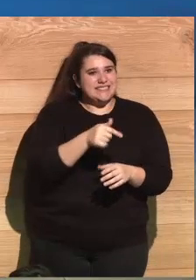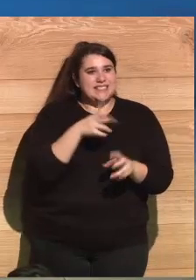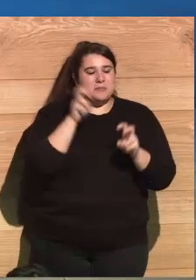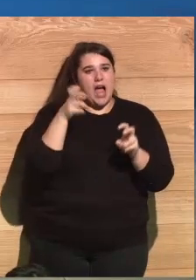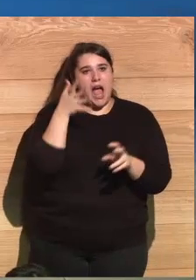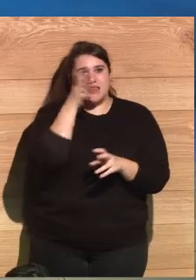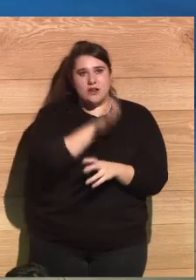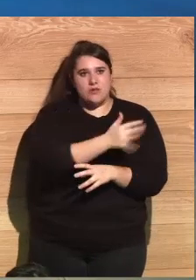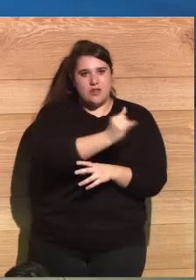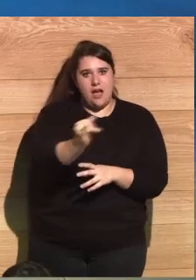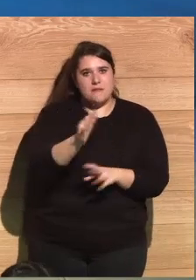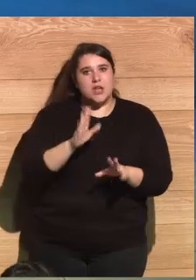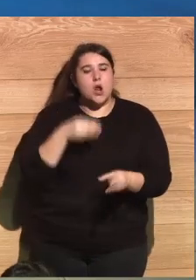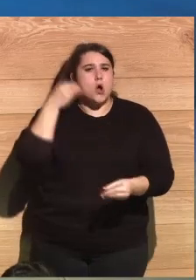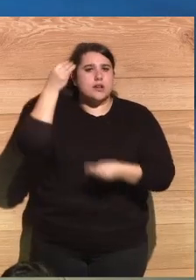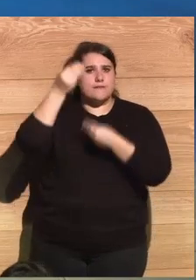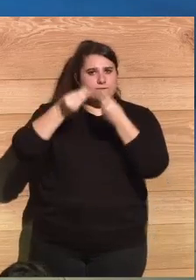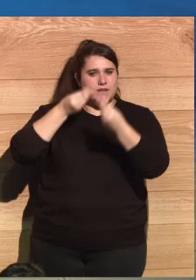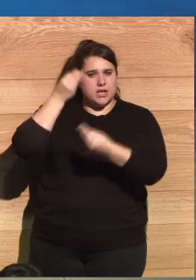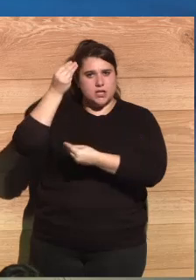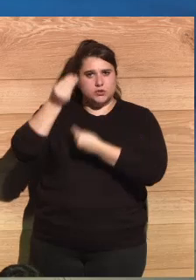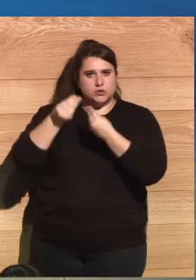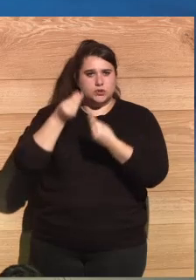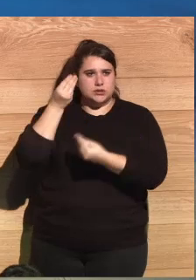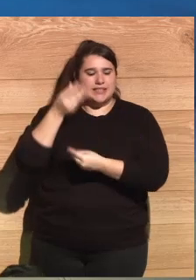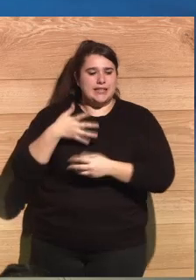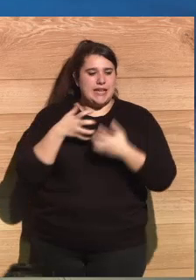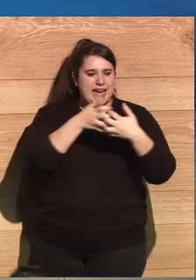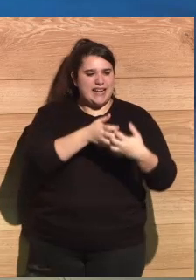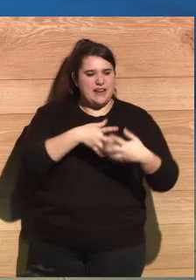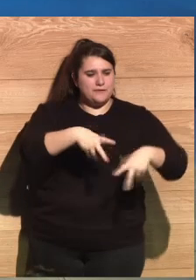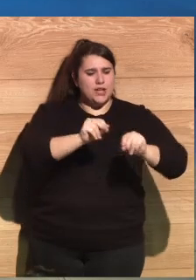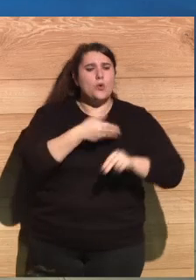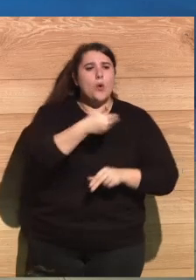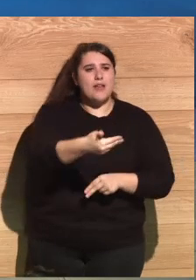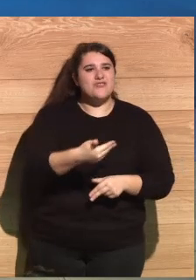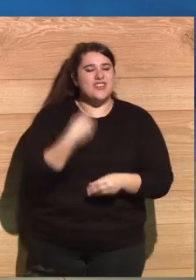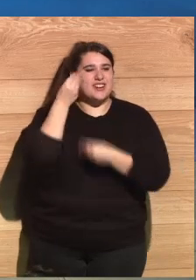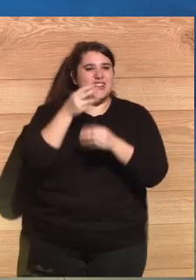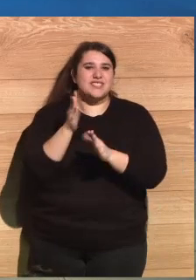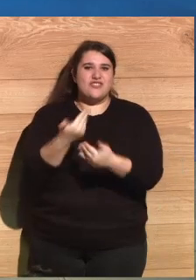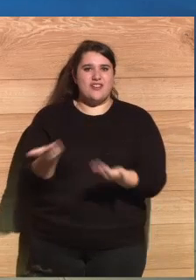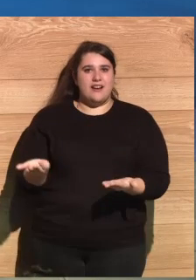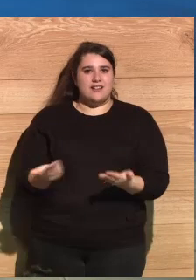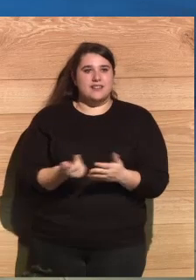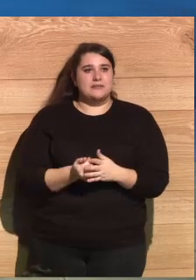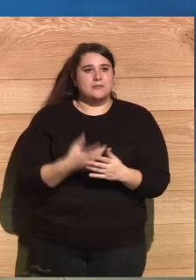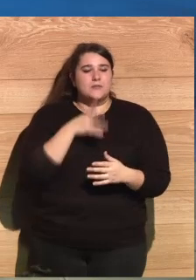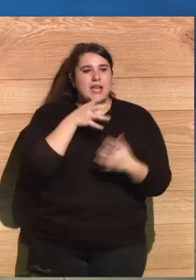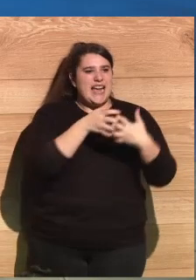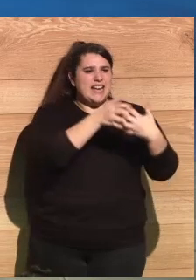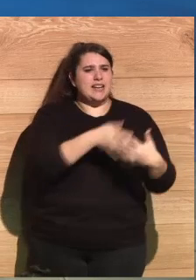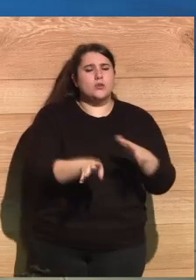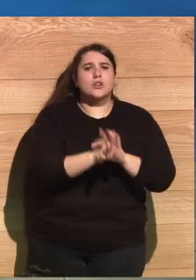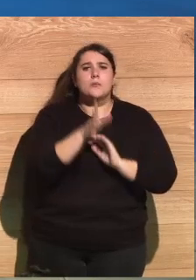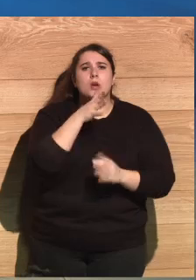películas. Lo que pasa es que no hay una reflexión de ¿cuándo terminamos con las guerras? ¿Por qué sigue habiendo guerras? ¿No? ¿Cuál es